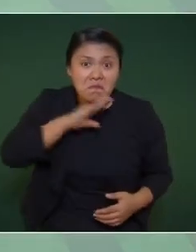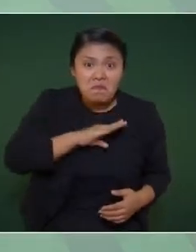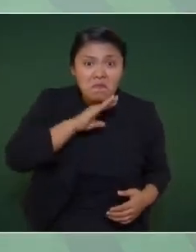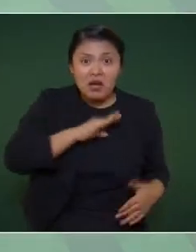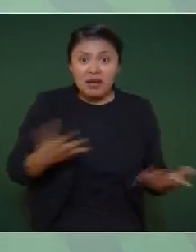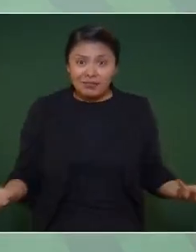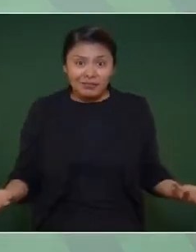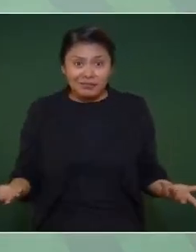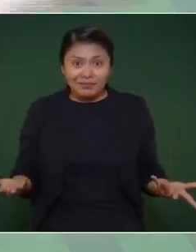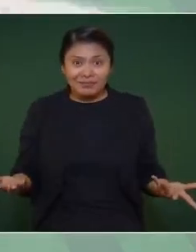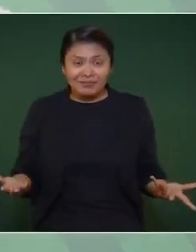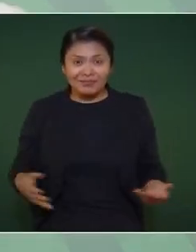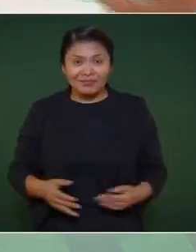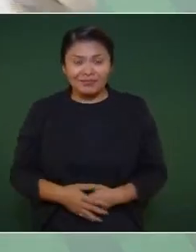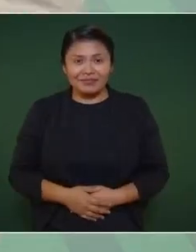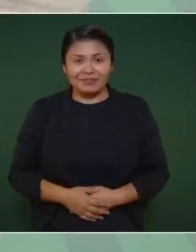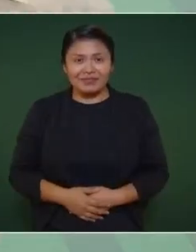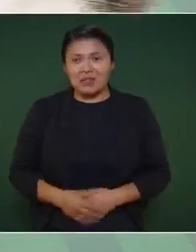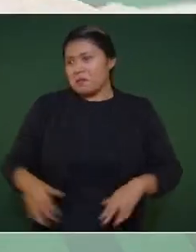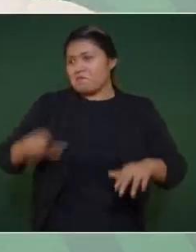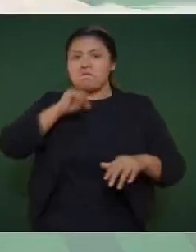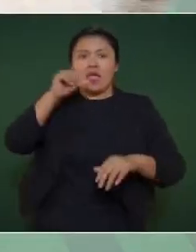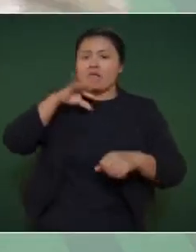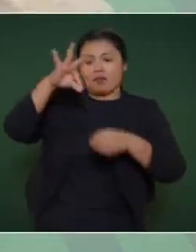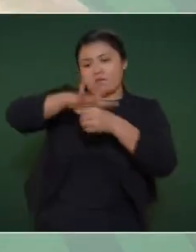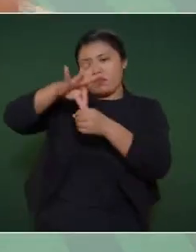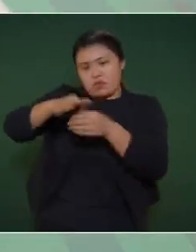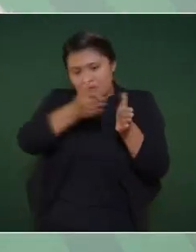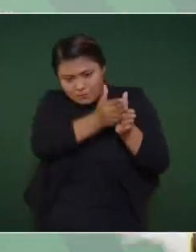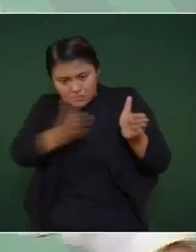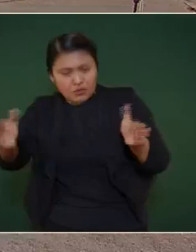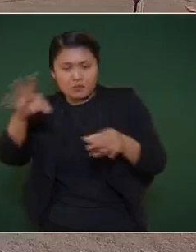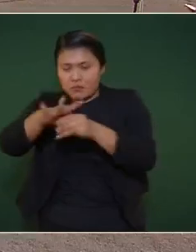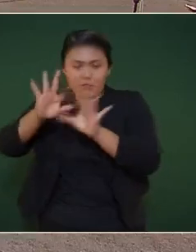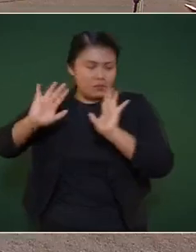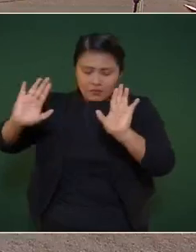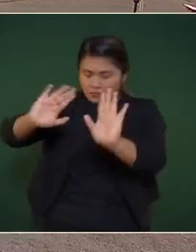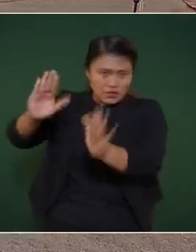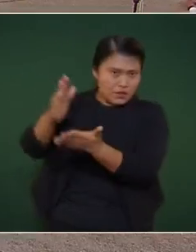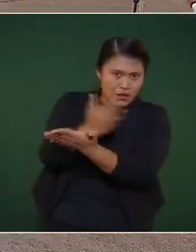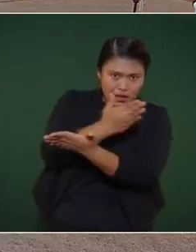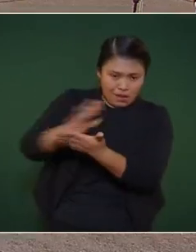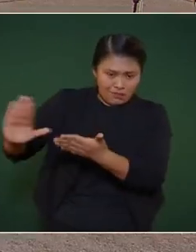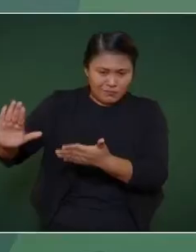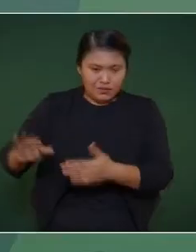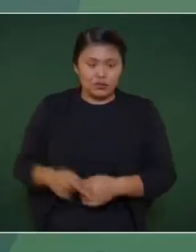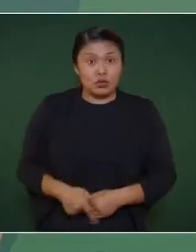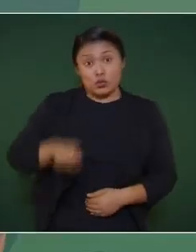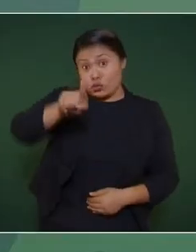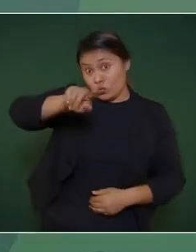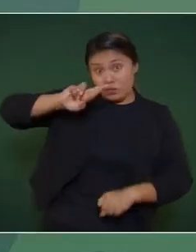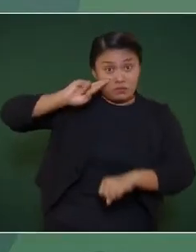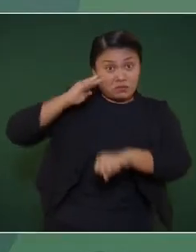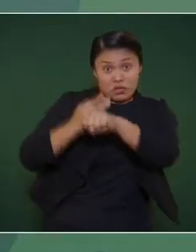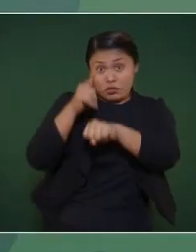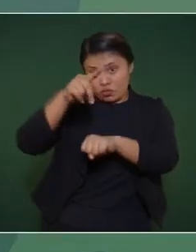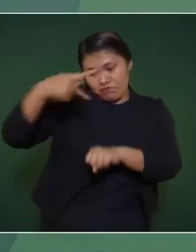No tiene nada que ver con lo electoral. Además, tú eres la responsable porque tú